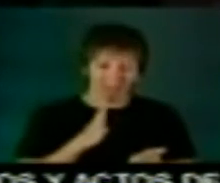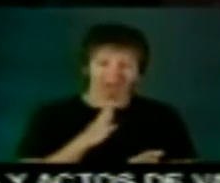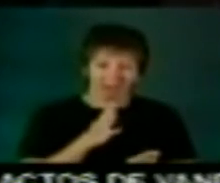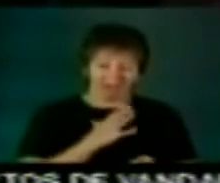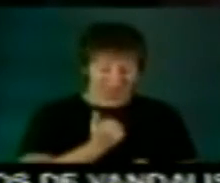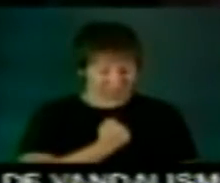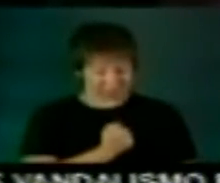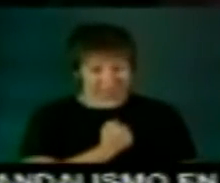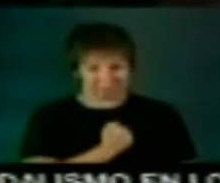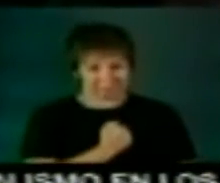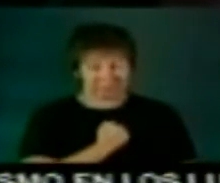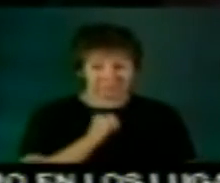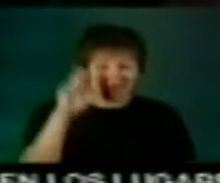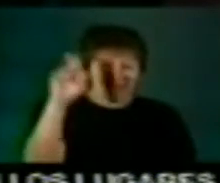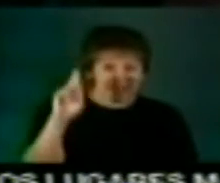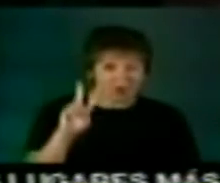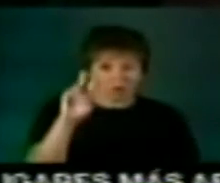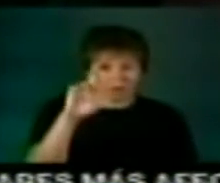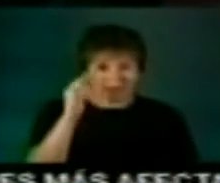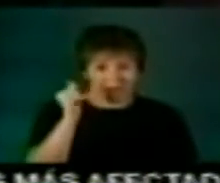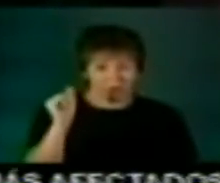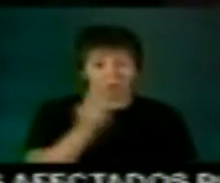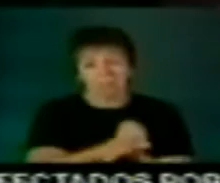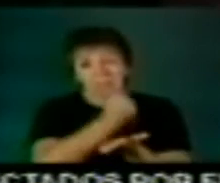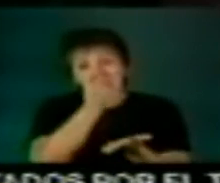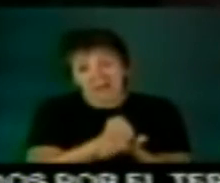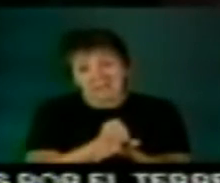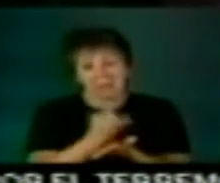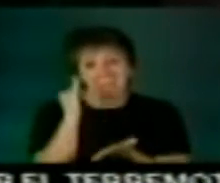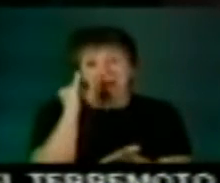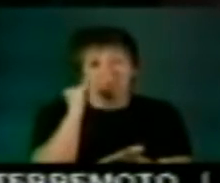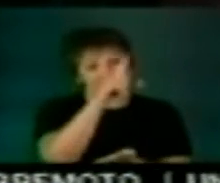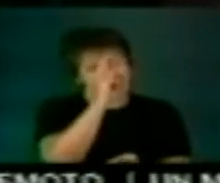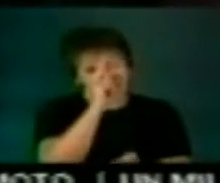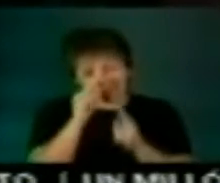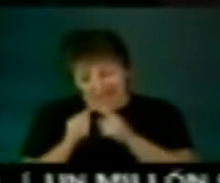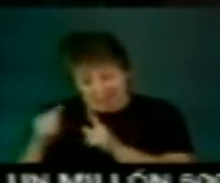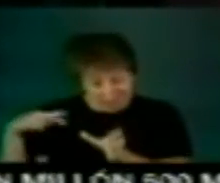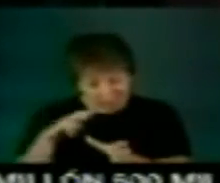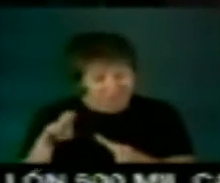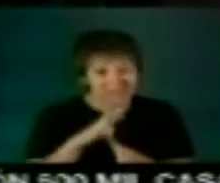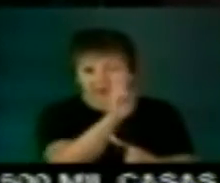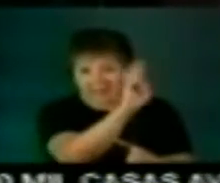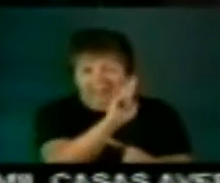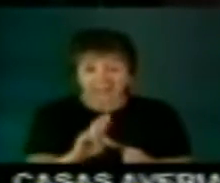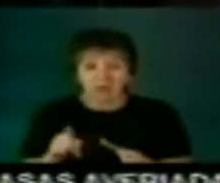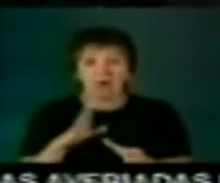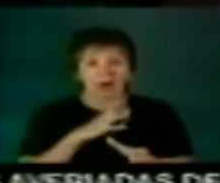Desde el Río Bravo a las Malvinas, vive una sola